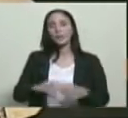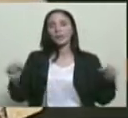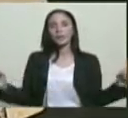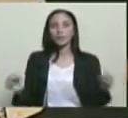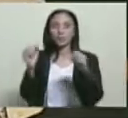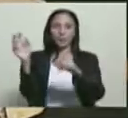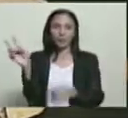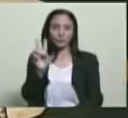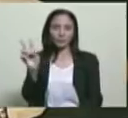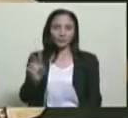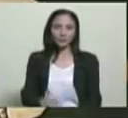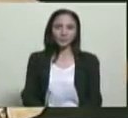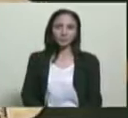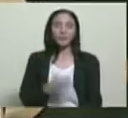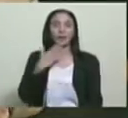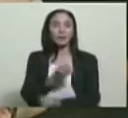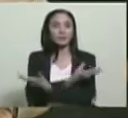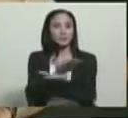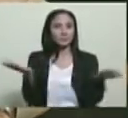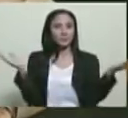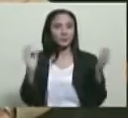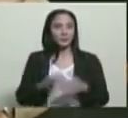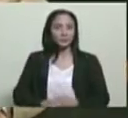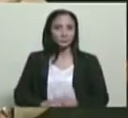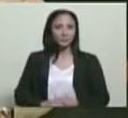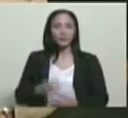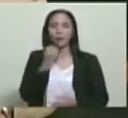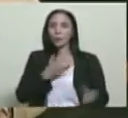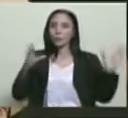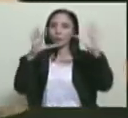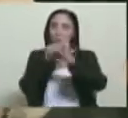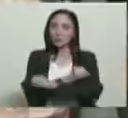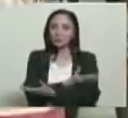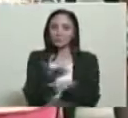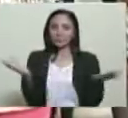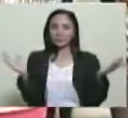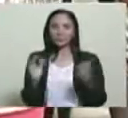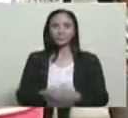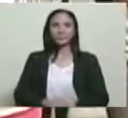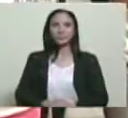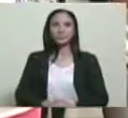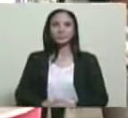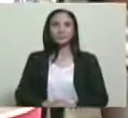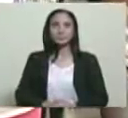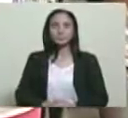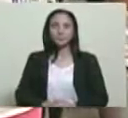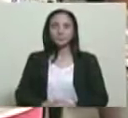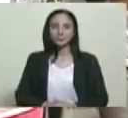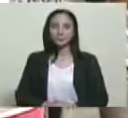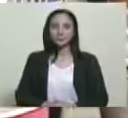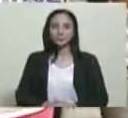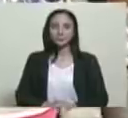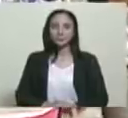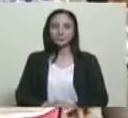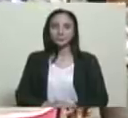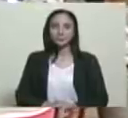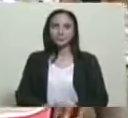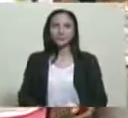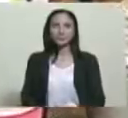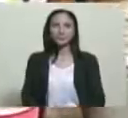¡Que viva! ¡Que viva! ¡Gracias, Venezuela! ¡Gracias, juventud! ¡Que viva Venezuela! ¡Que viva Venezuela! ¡Una bulla a